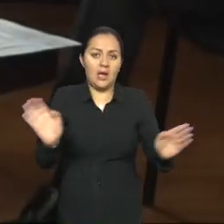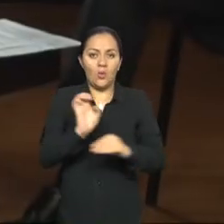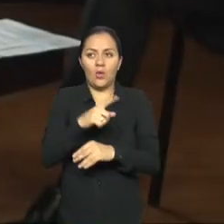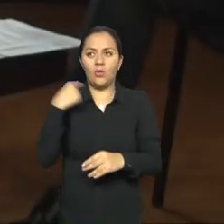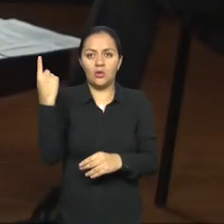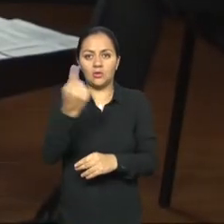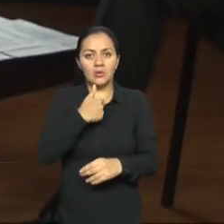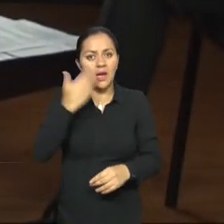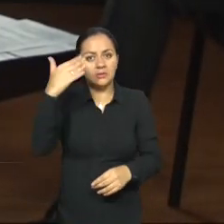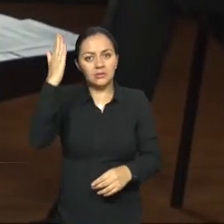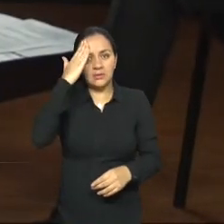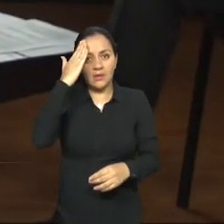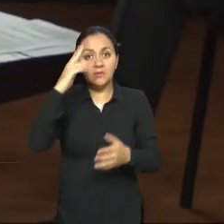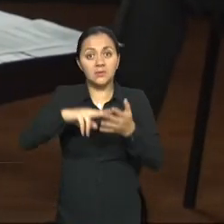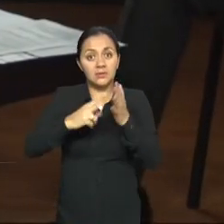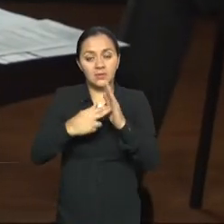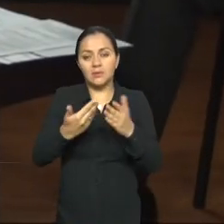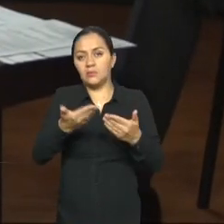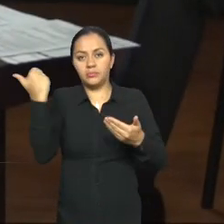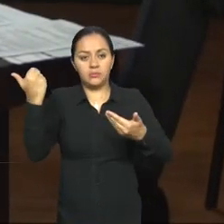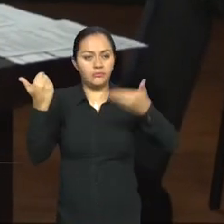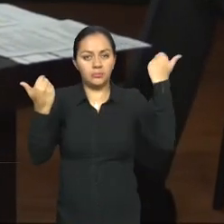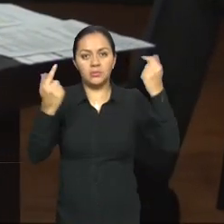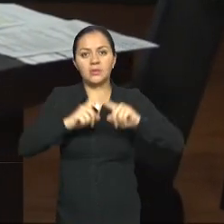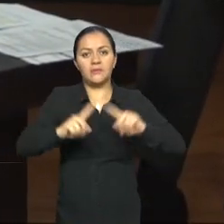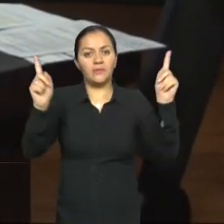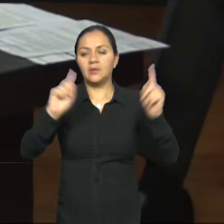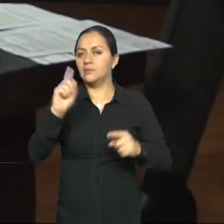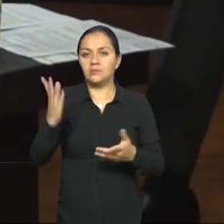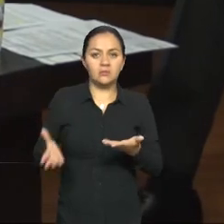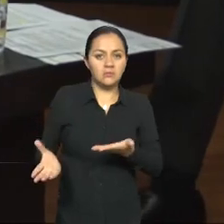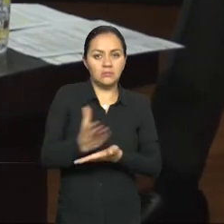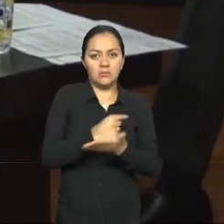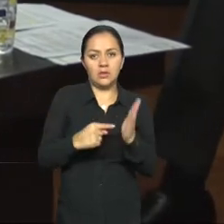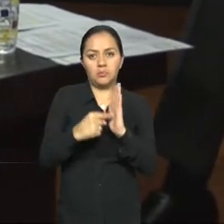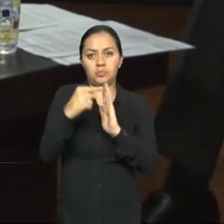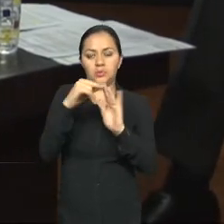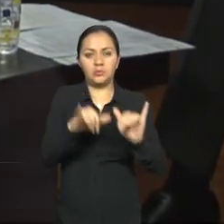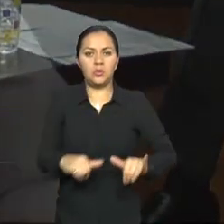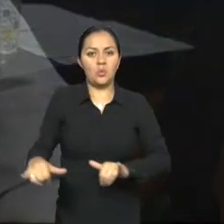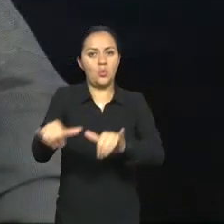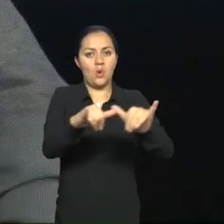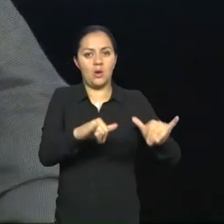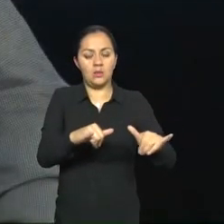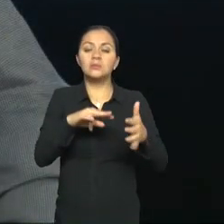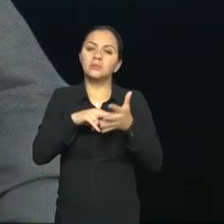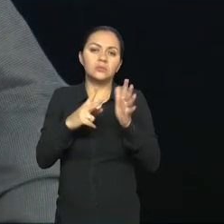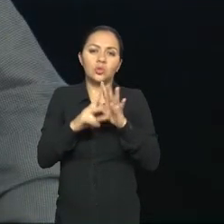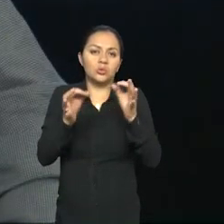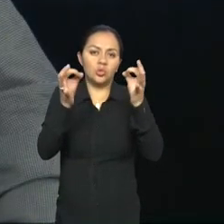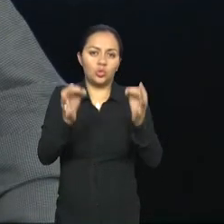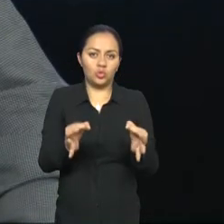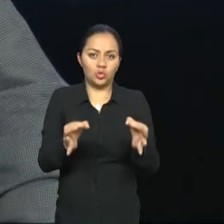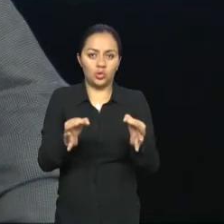Claro. Y es lo que va a existir para una recaudación óptima y efectiva. Por lo tanto, no es justo que por